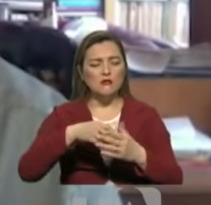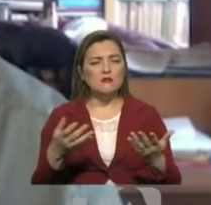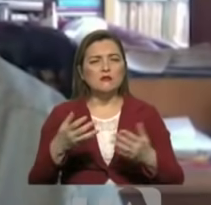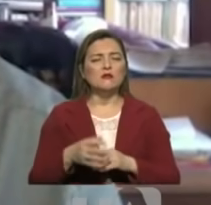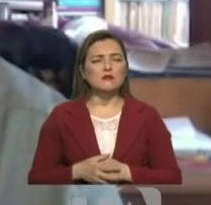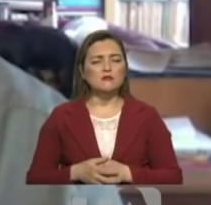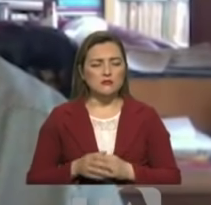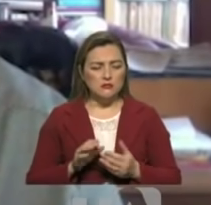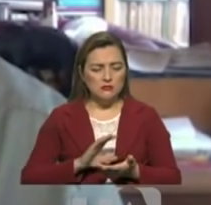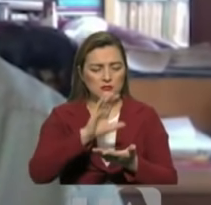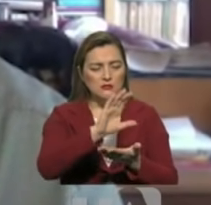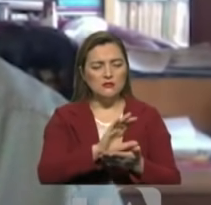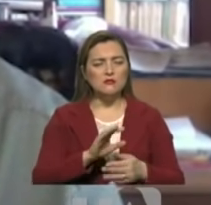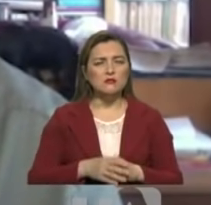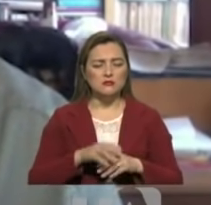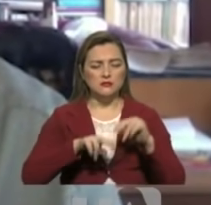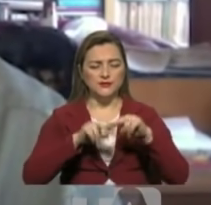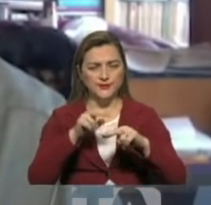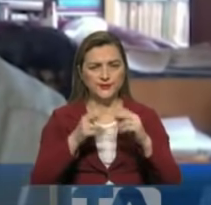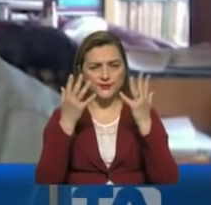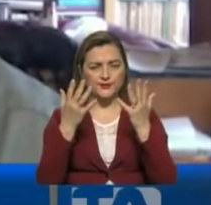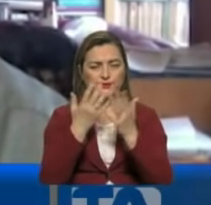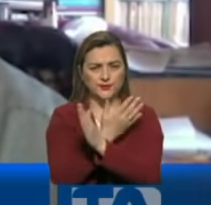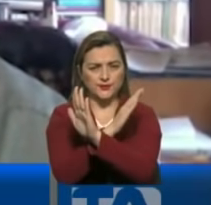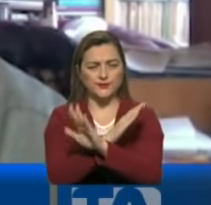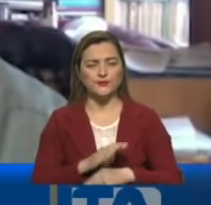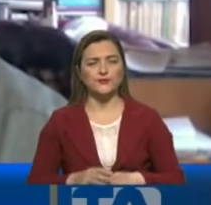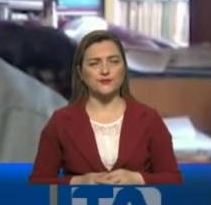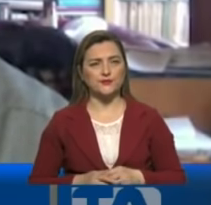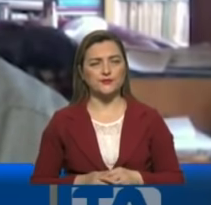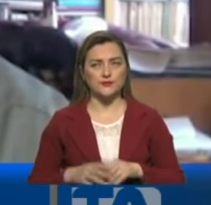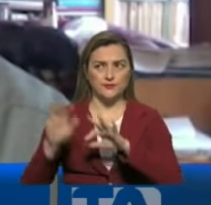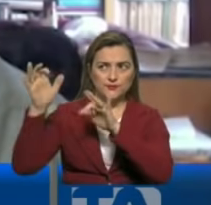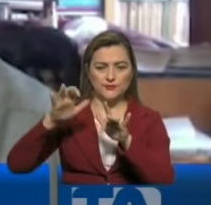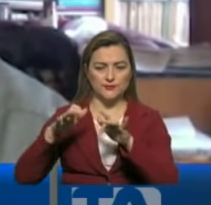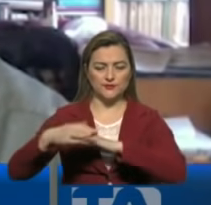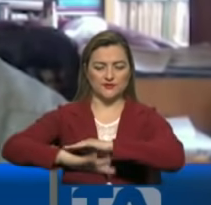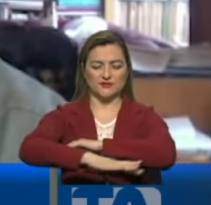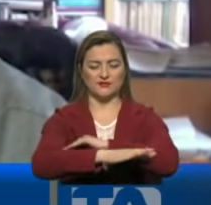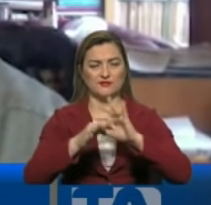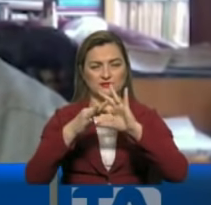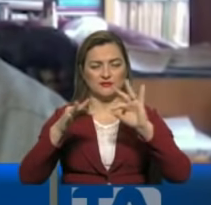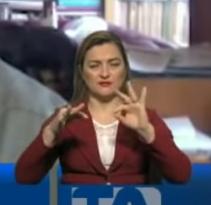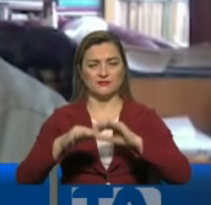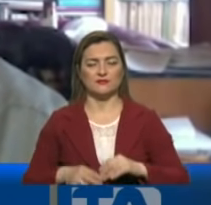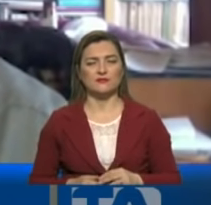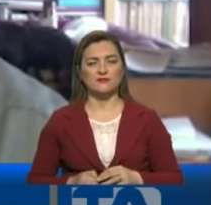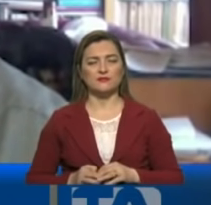haberse destinado a obras de prevención de aludes en quebradas, de limpieza de